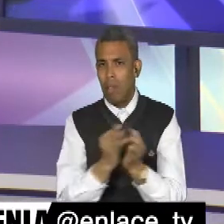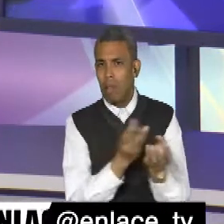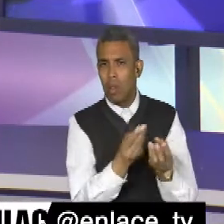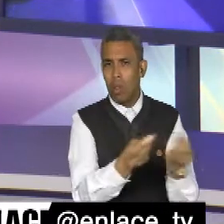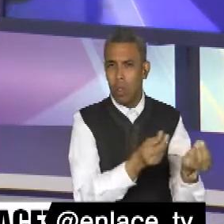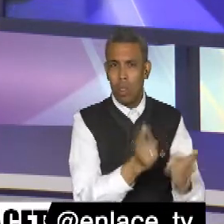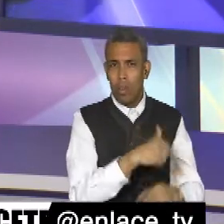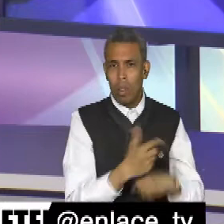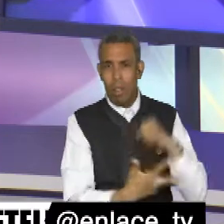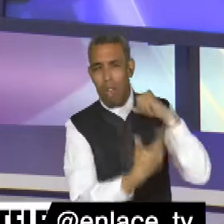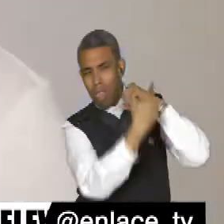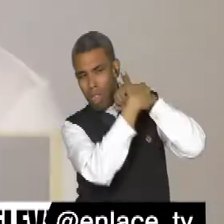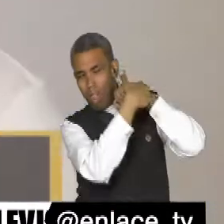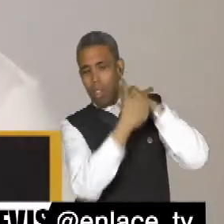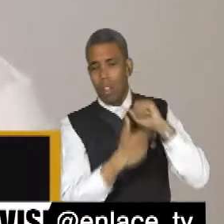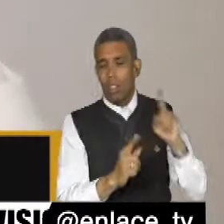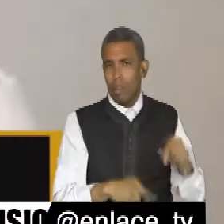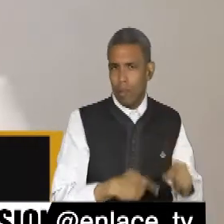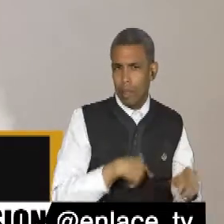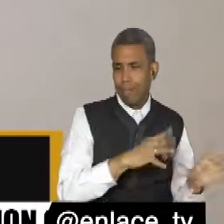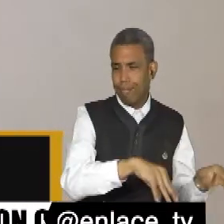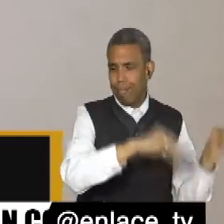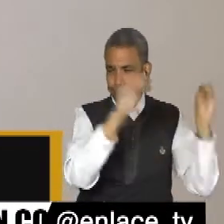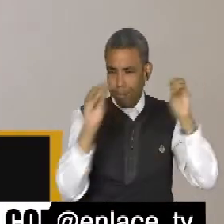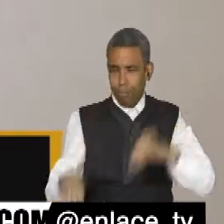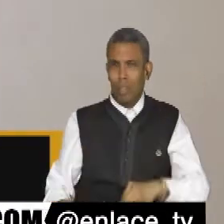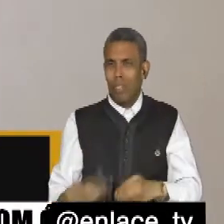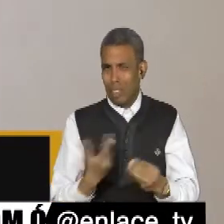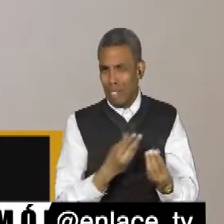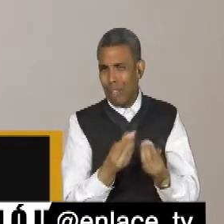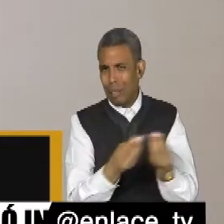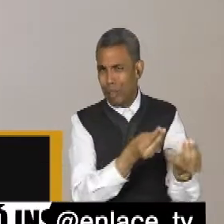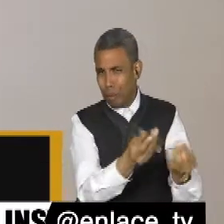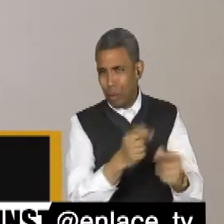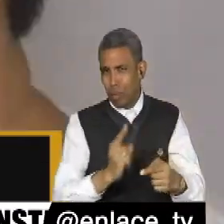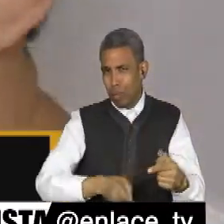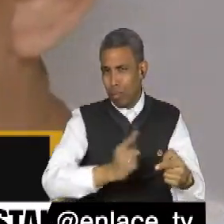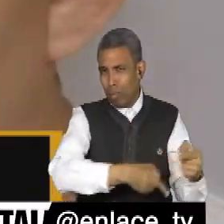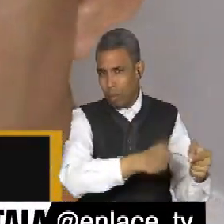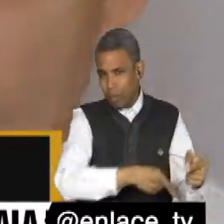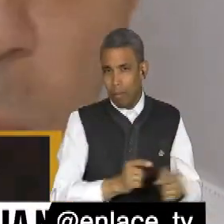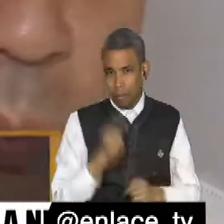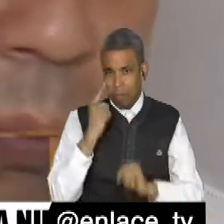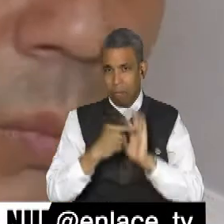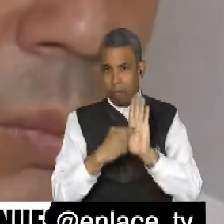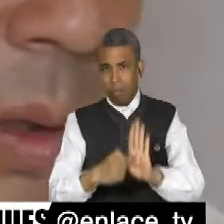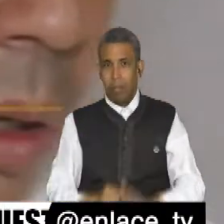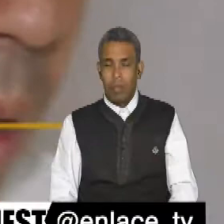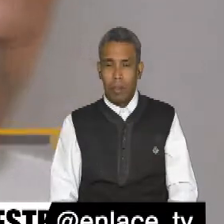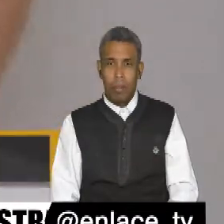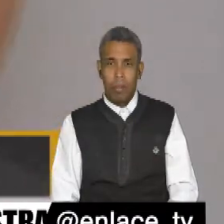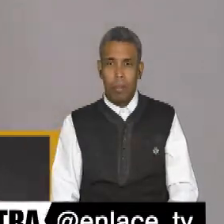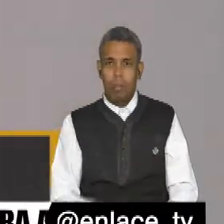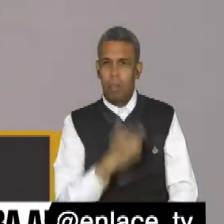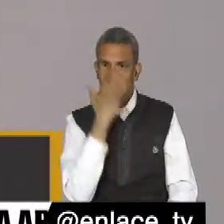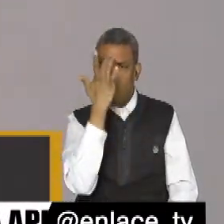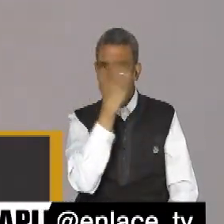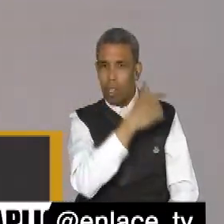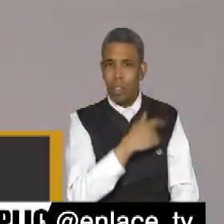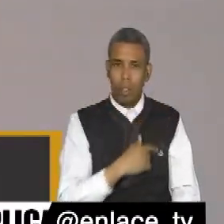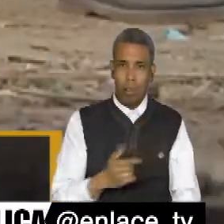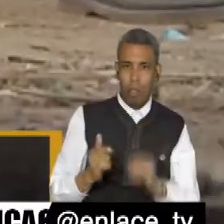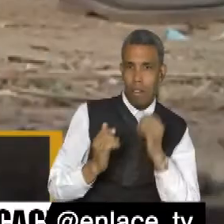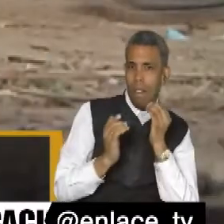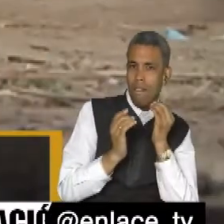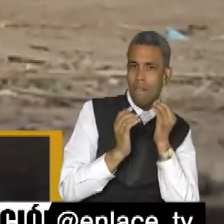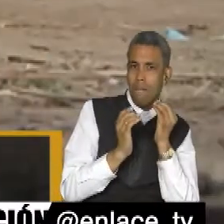ilegales. Iván Madero, presidente de Credos, denunció que 2 familias más llegarán procedentes de San Pablo, desplazados por grupos al margen de la ley que hacen